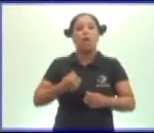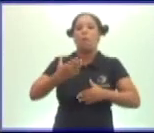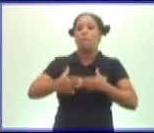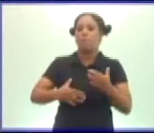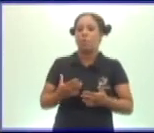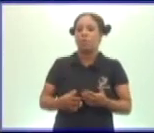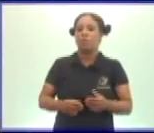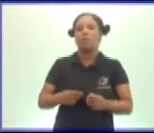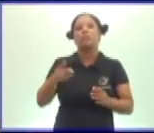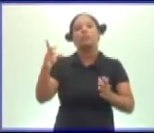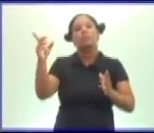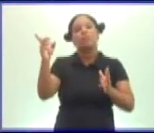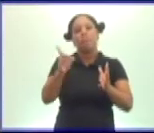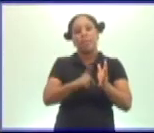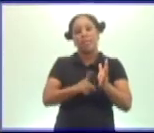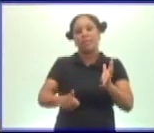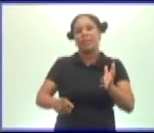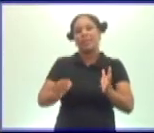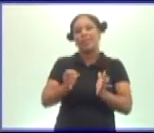exotérmico.